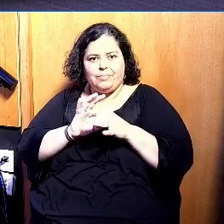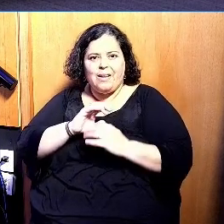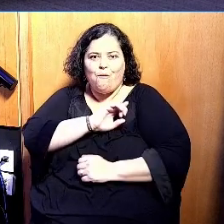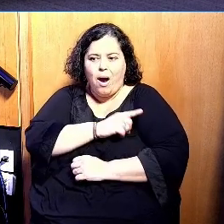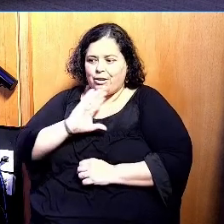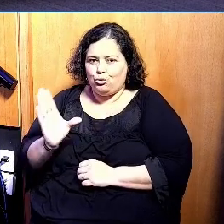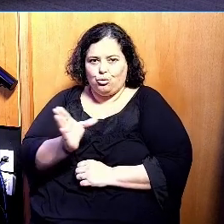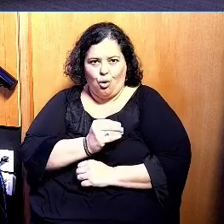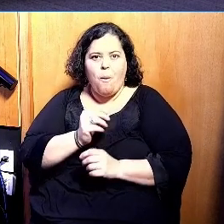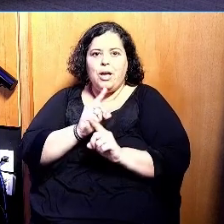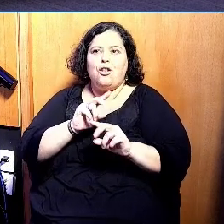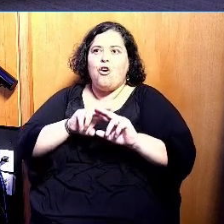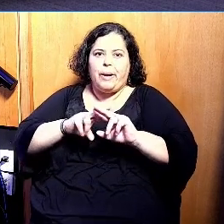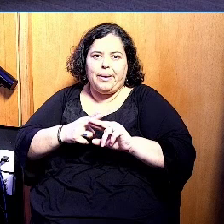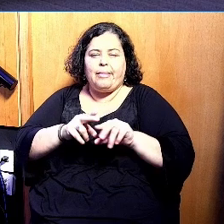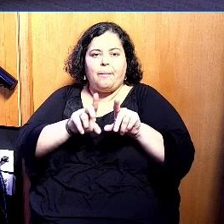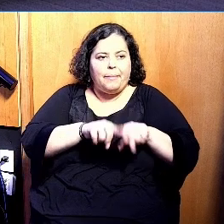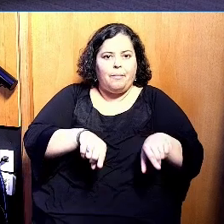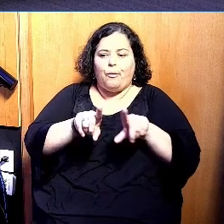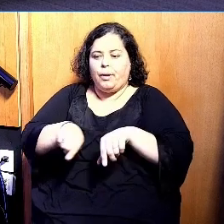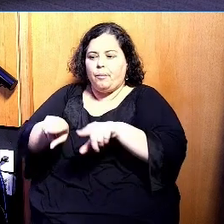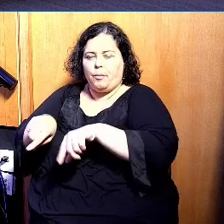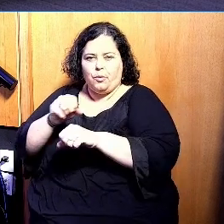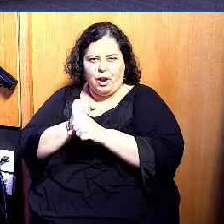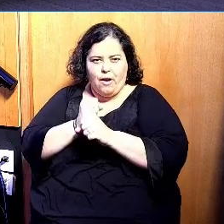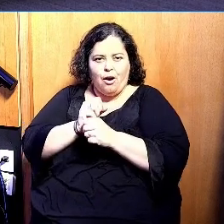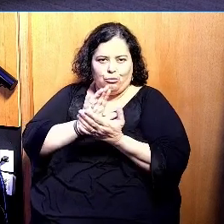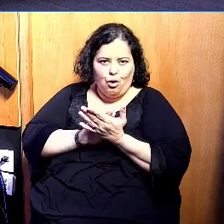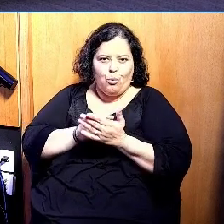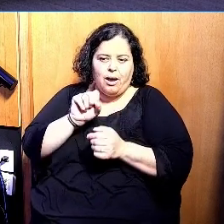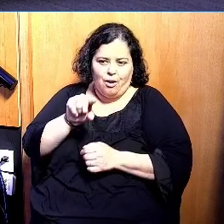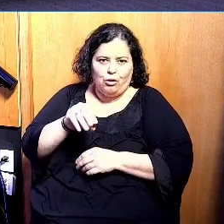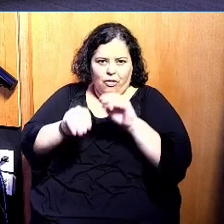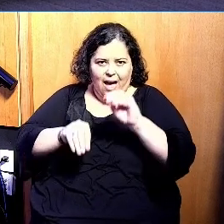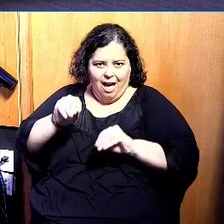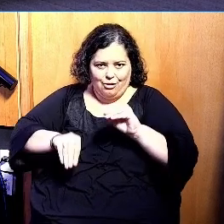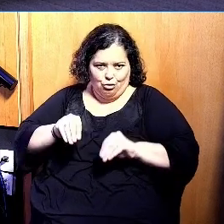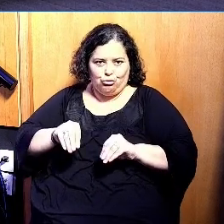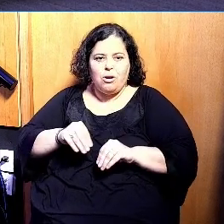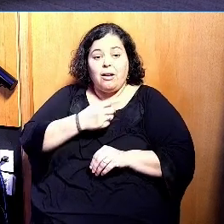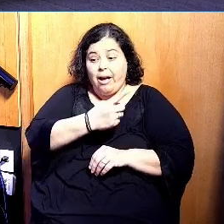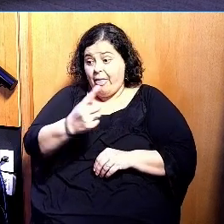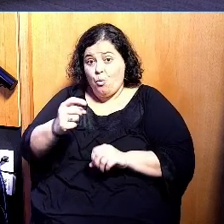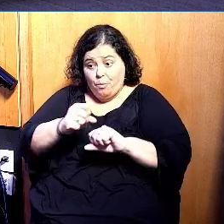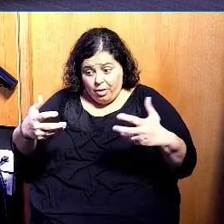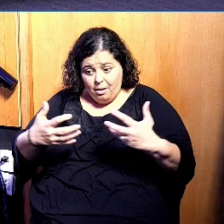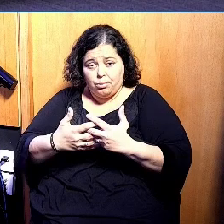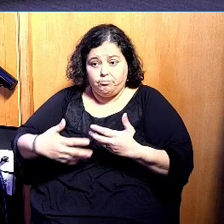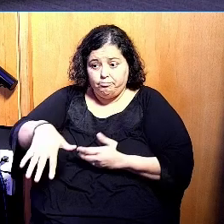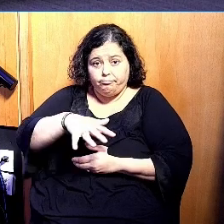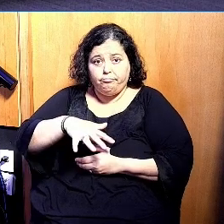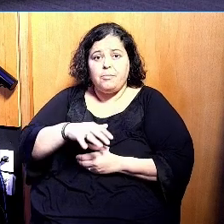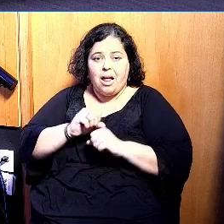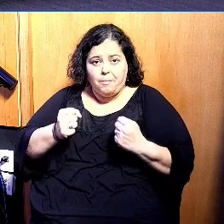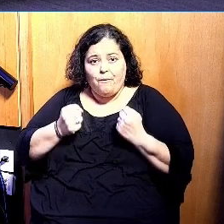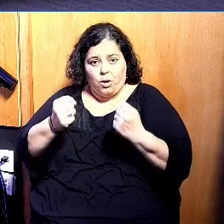no repetir trabajo o en lo que tiene que ver con el uso de los datos entre las áreas y poder, bueno, potenciarnos.